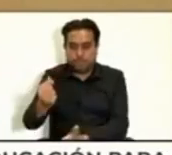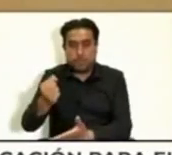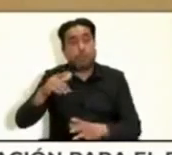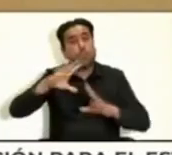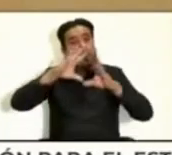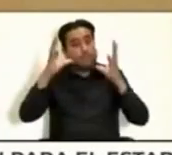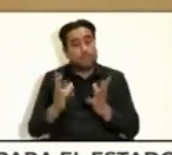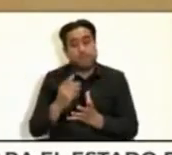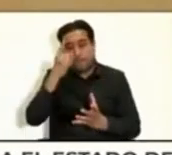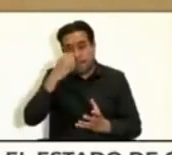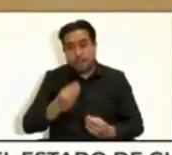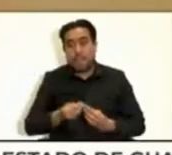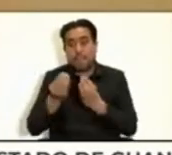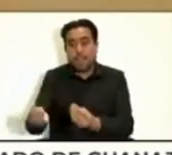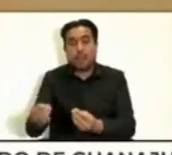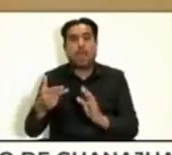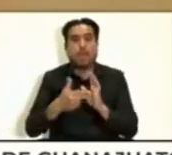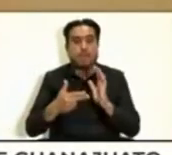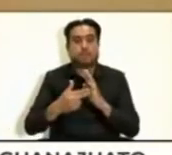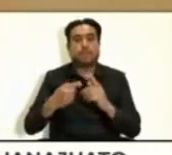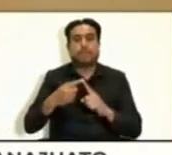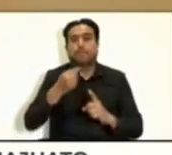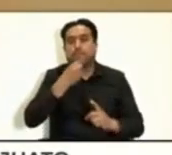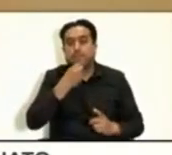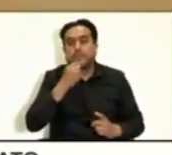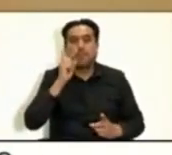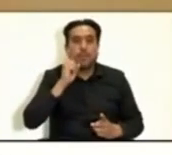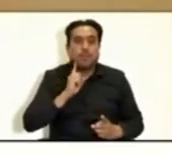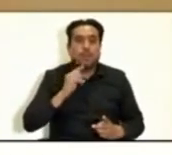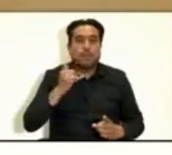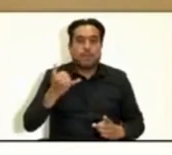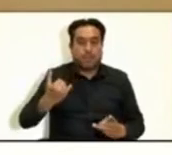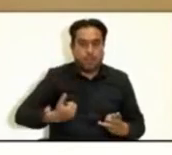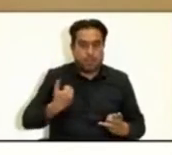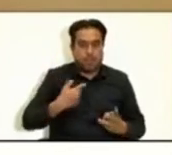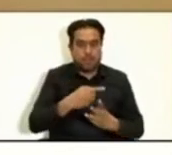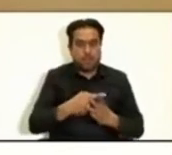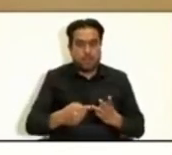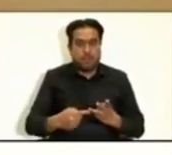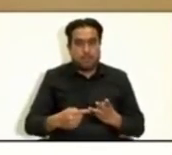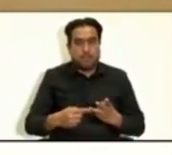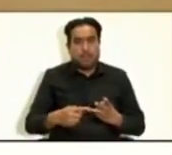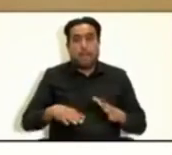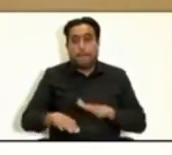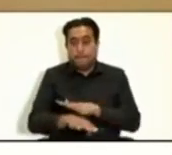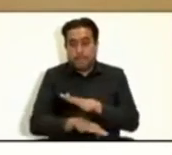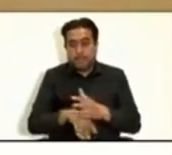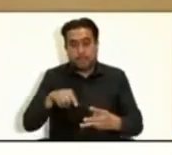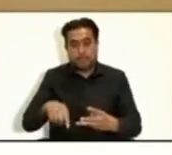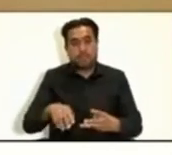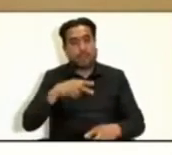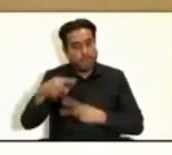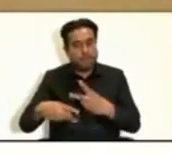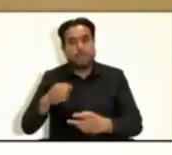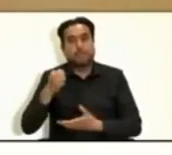las herramientas necesarias para que las niñas niños y adolescentes del nivel básico acudan a la